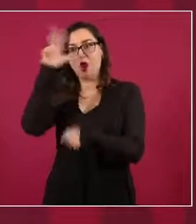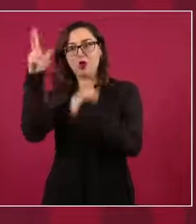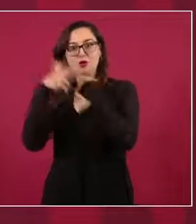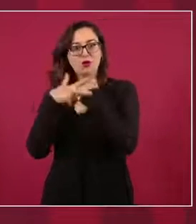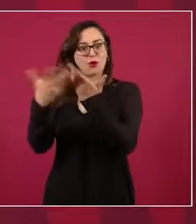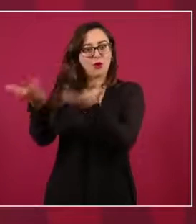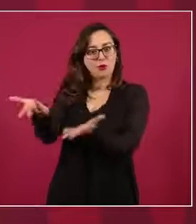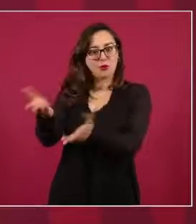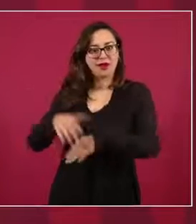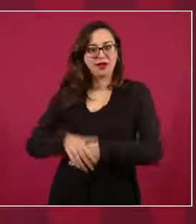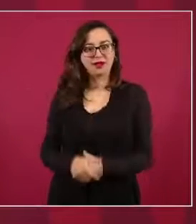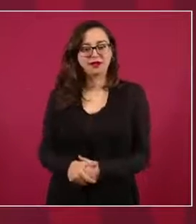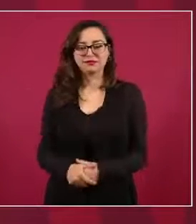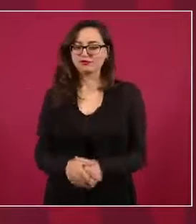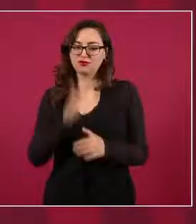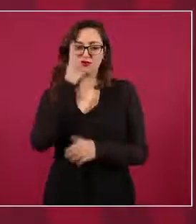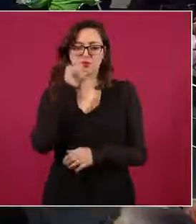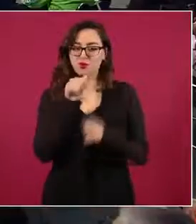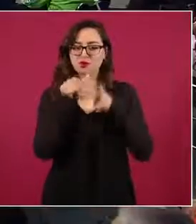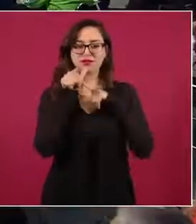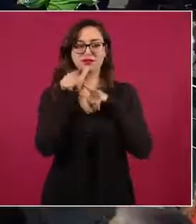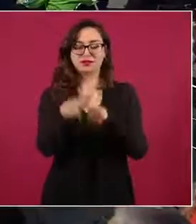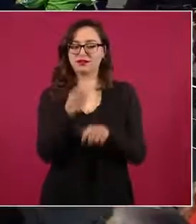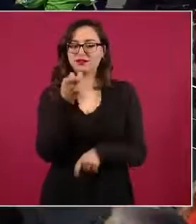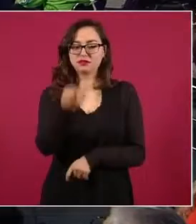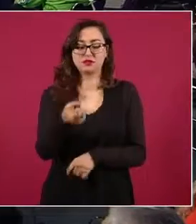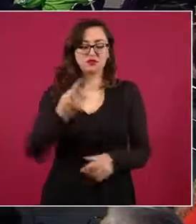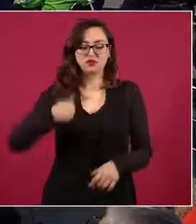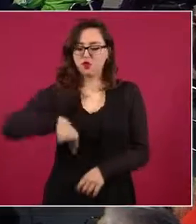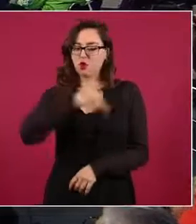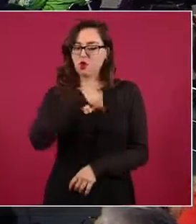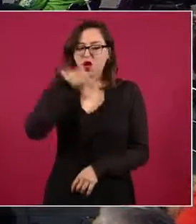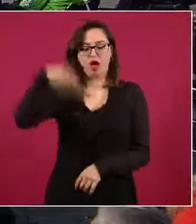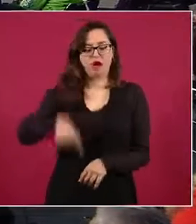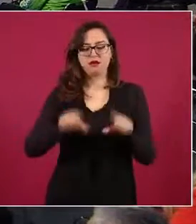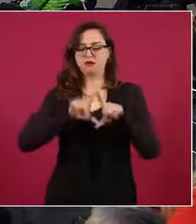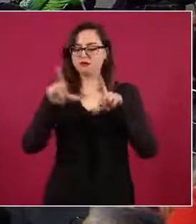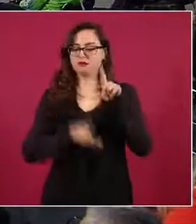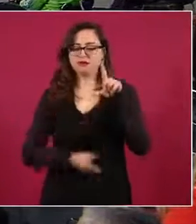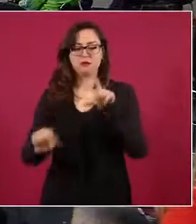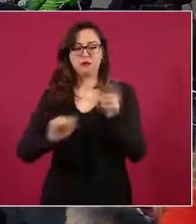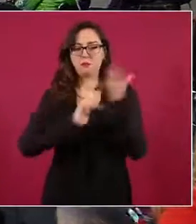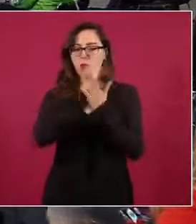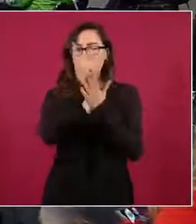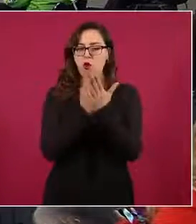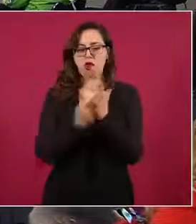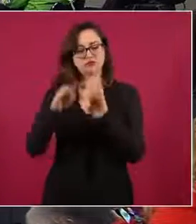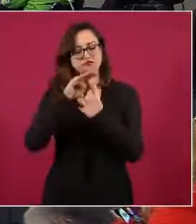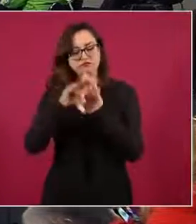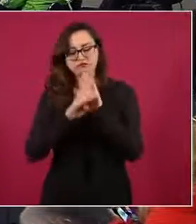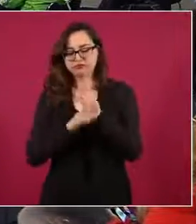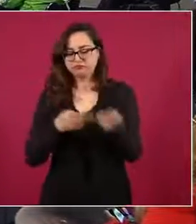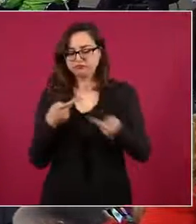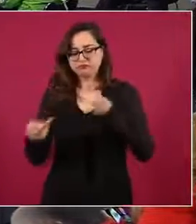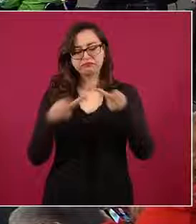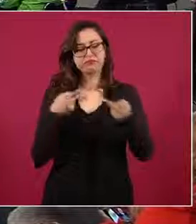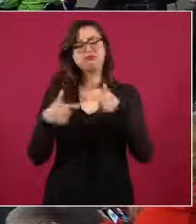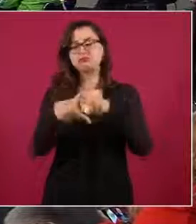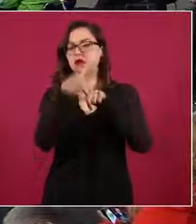vamos a continuar nosotros con nuestro programa, nuestro plan, y en el caso de Estados